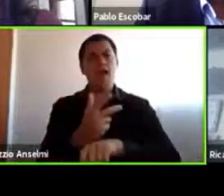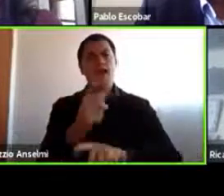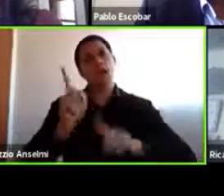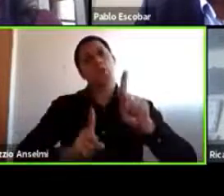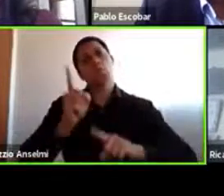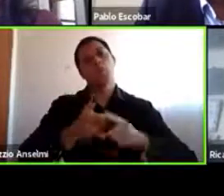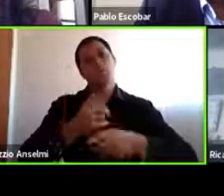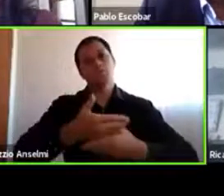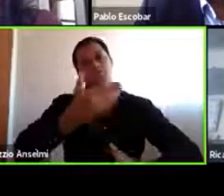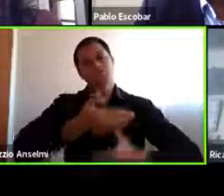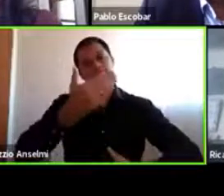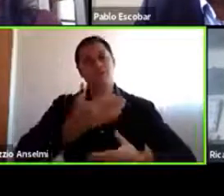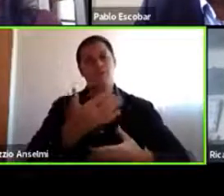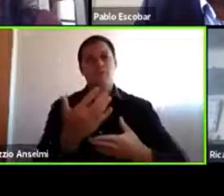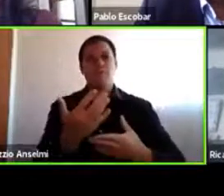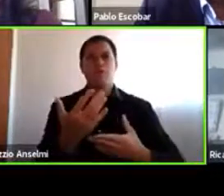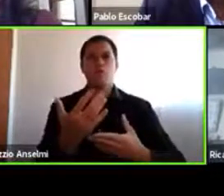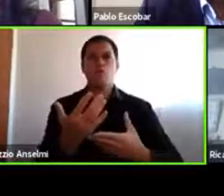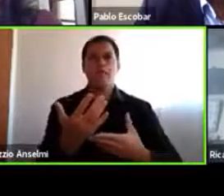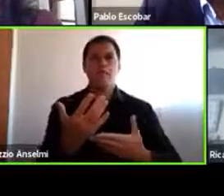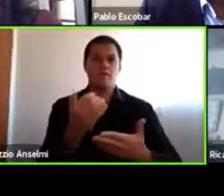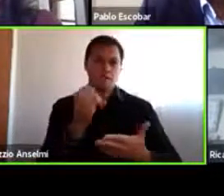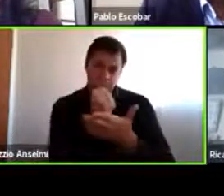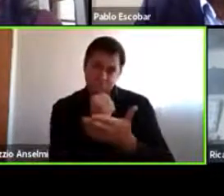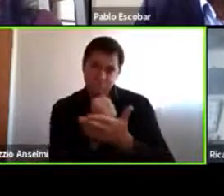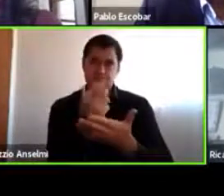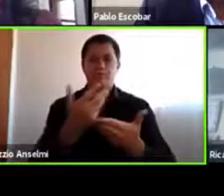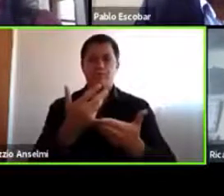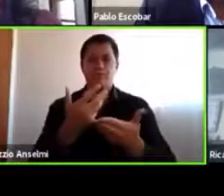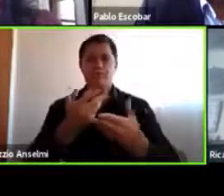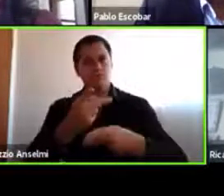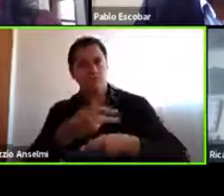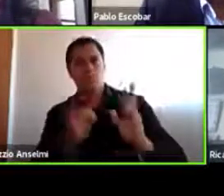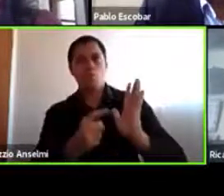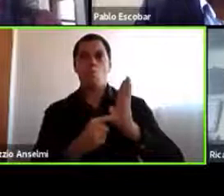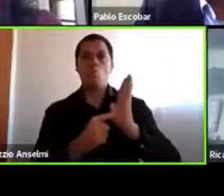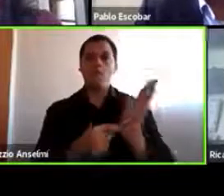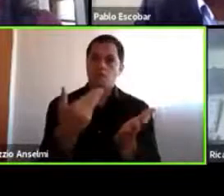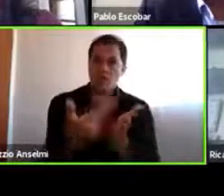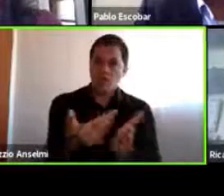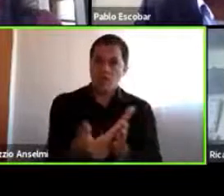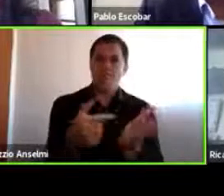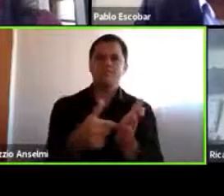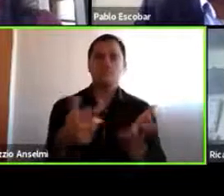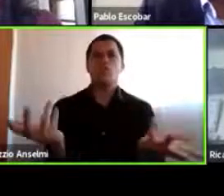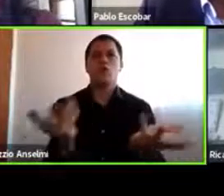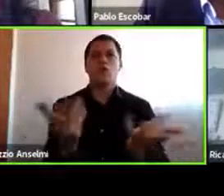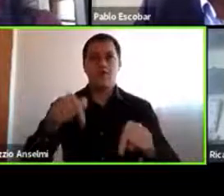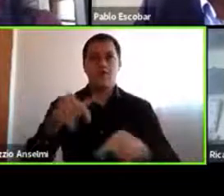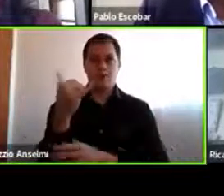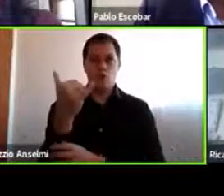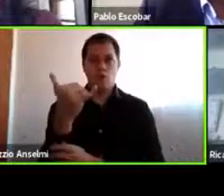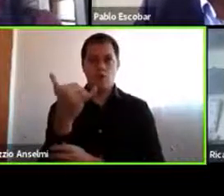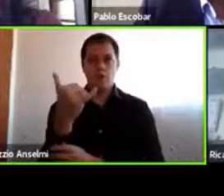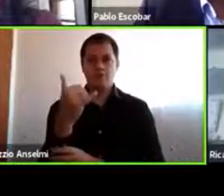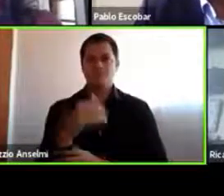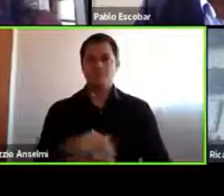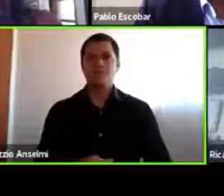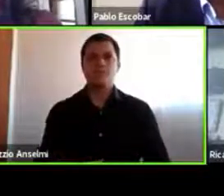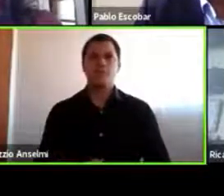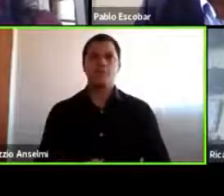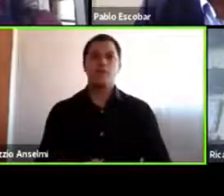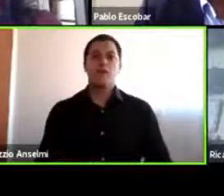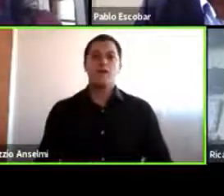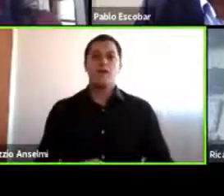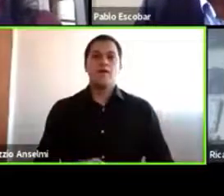meta-análisis que muestran cómo se comporta este juego, particularmente para